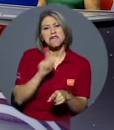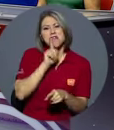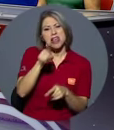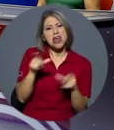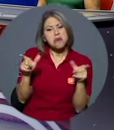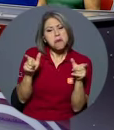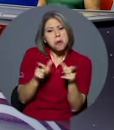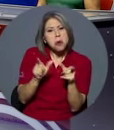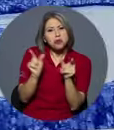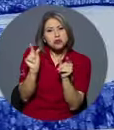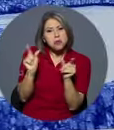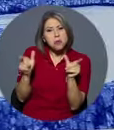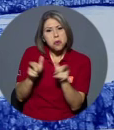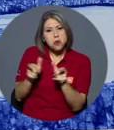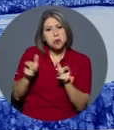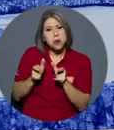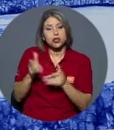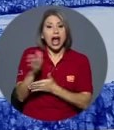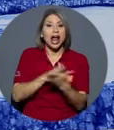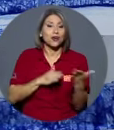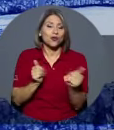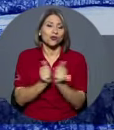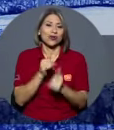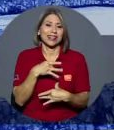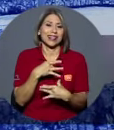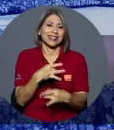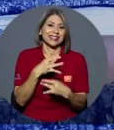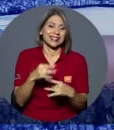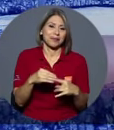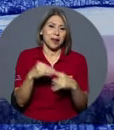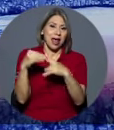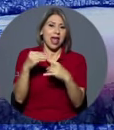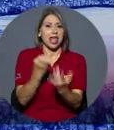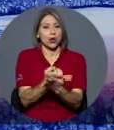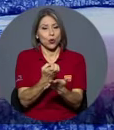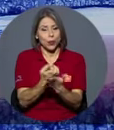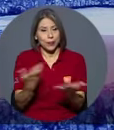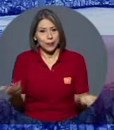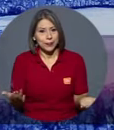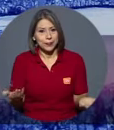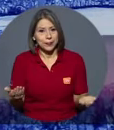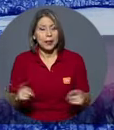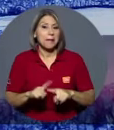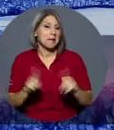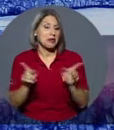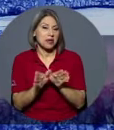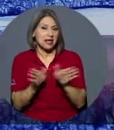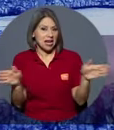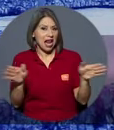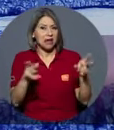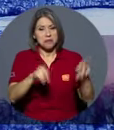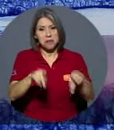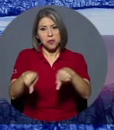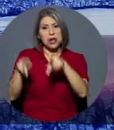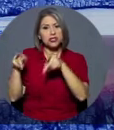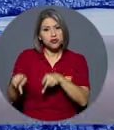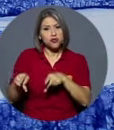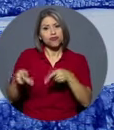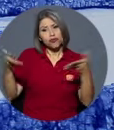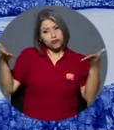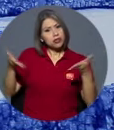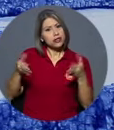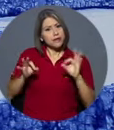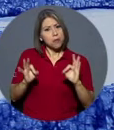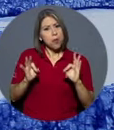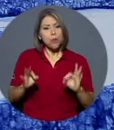muy pocos, algunos con algunos intereses muy particulares, económicos sobre todo, sí. Pero en general la población lo recibe,